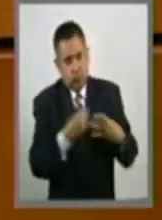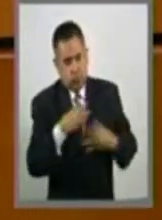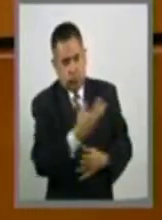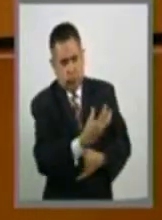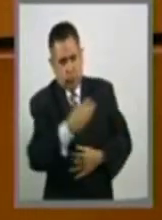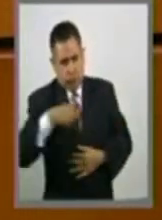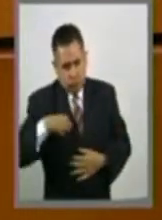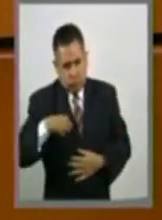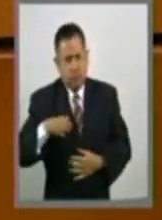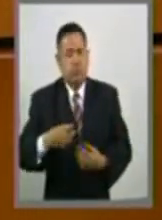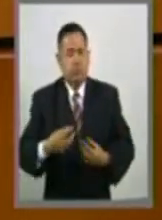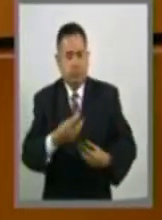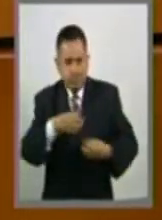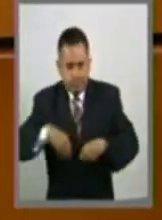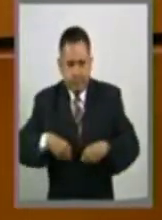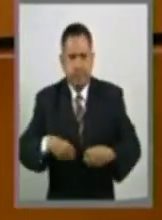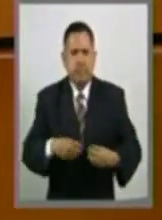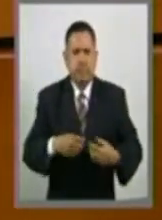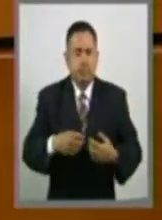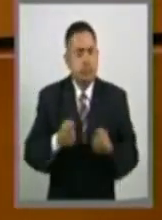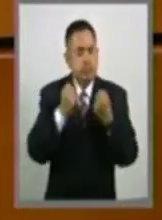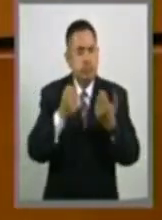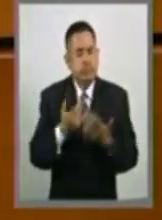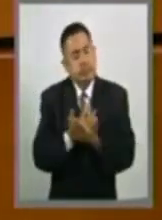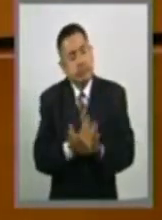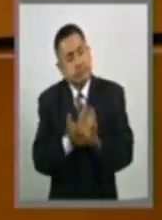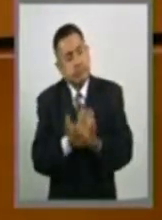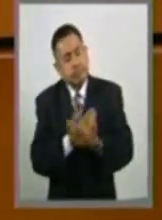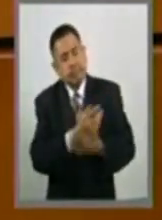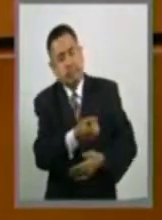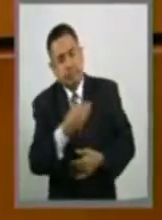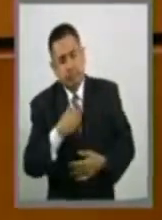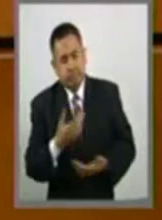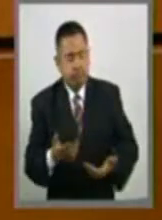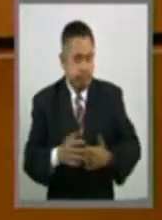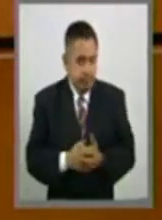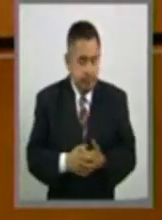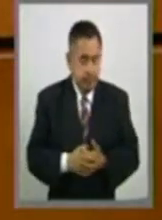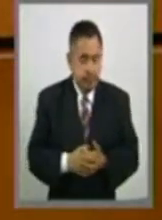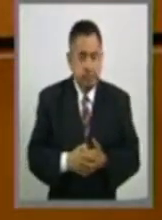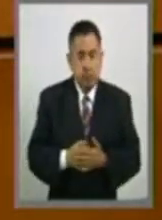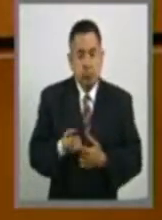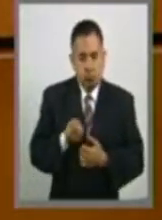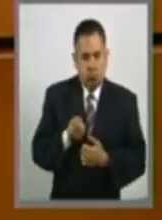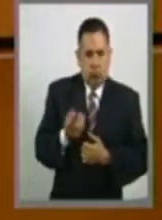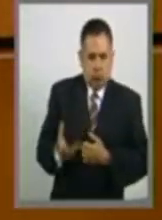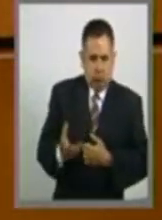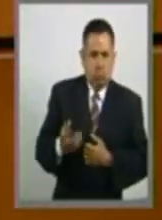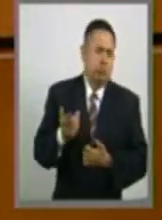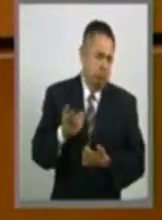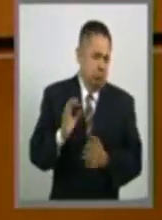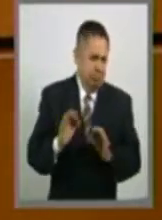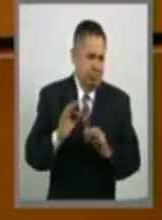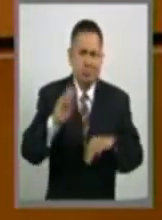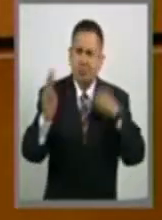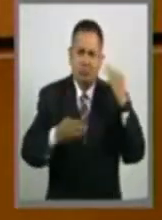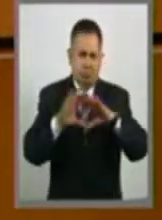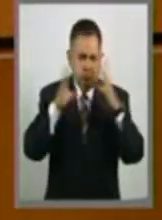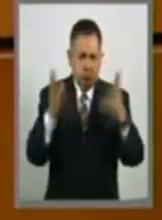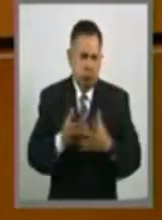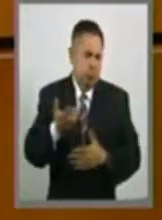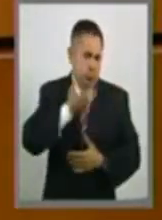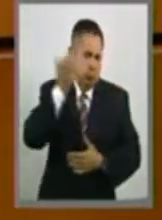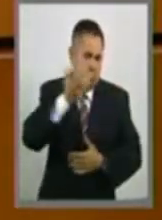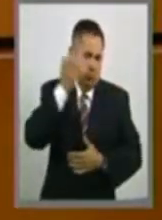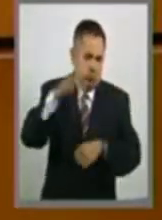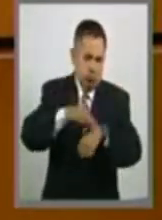solo se puede obtener a través de donación. La donación de órganos, aunque en el mundo es una actividad médica cada